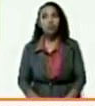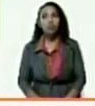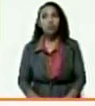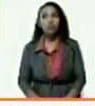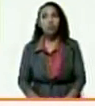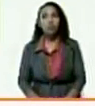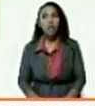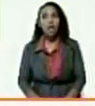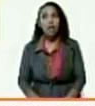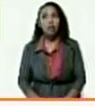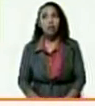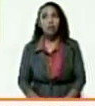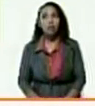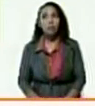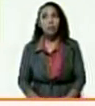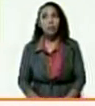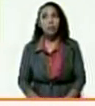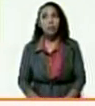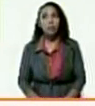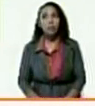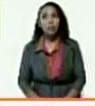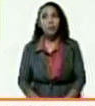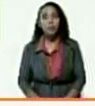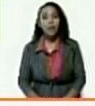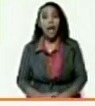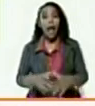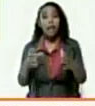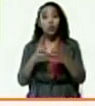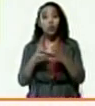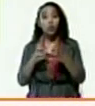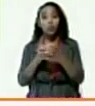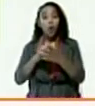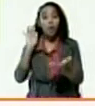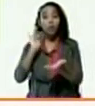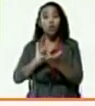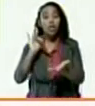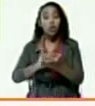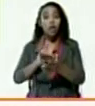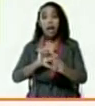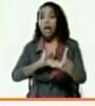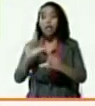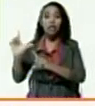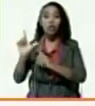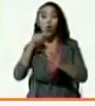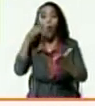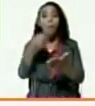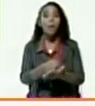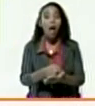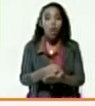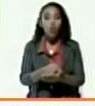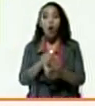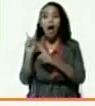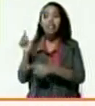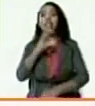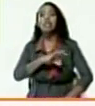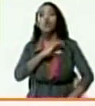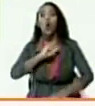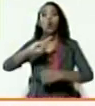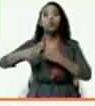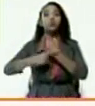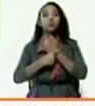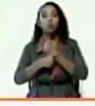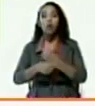el comité de postulaciones, ya fue nombrado. Vimos ahí al enviado del señor Juanito